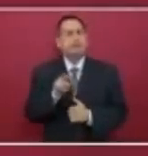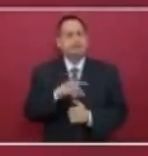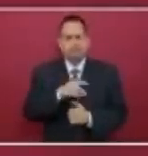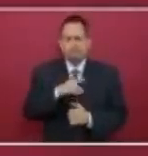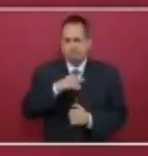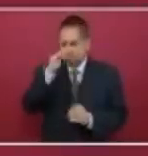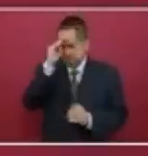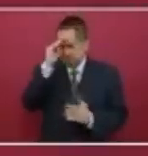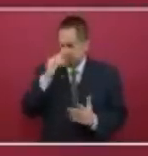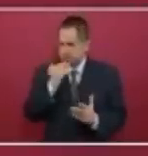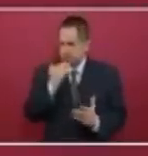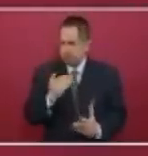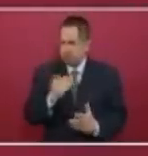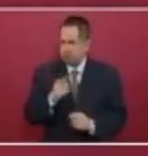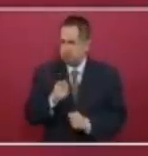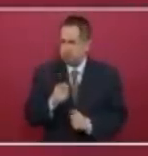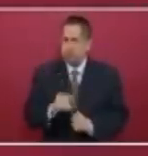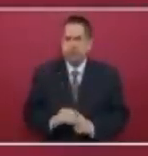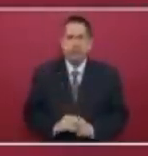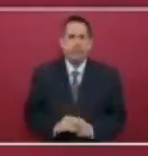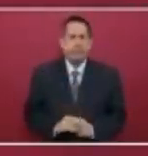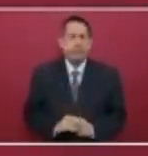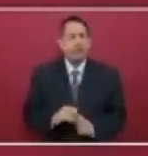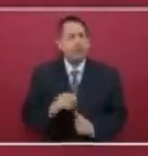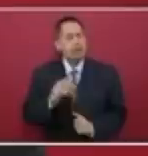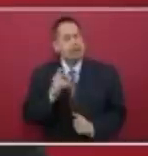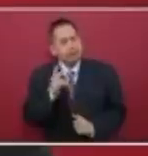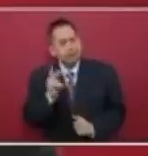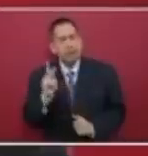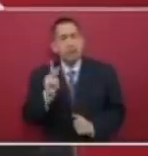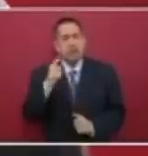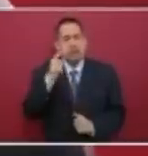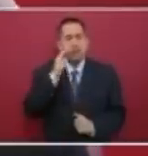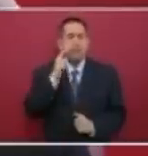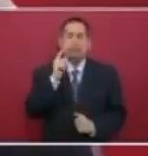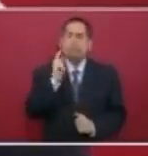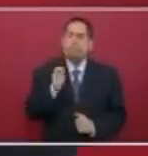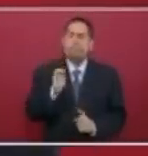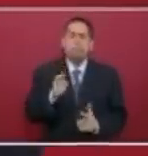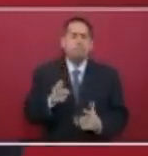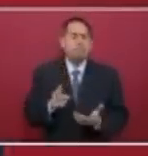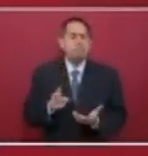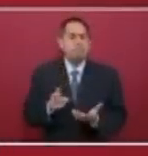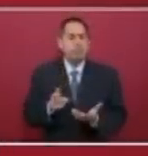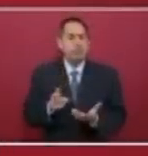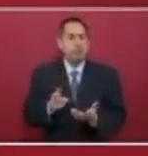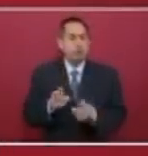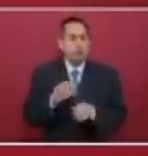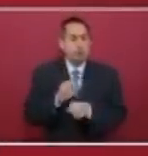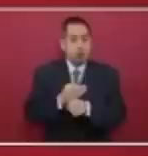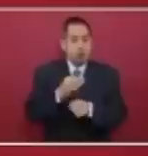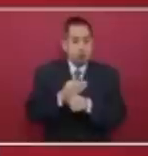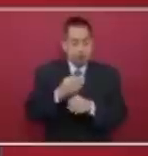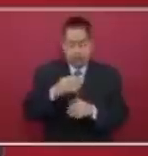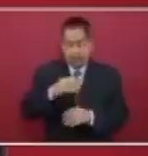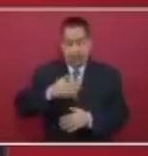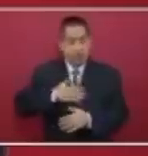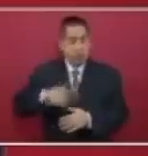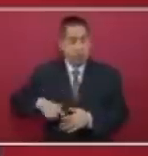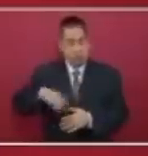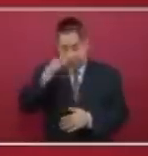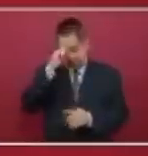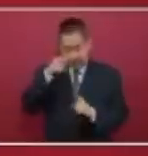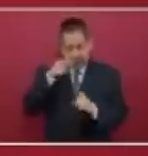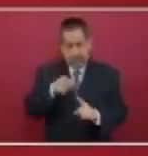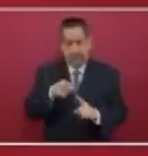bien pero como es la divisa de este gobierno no vamos a